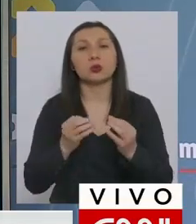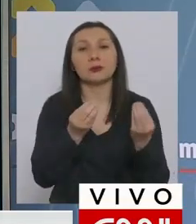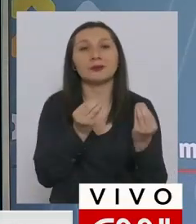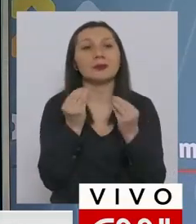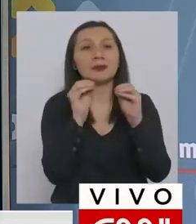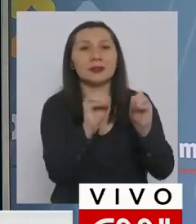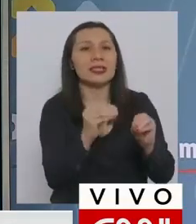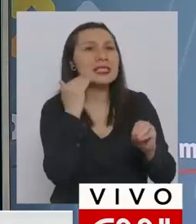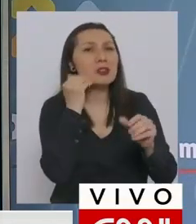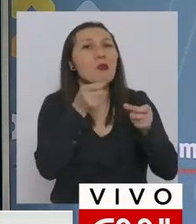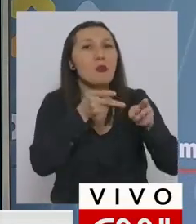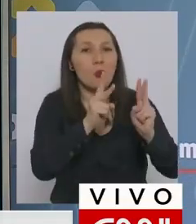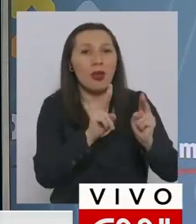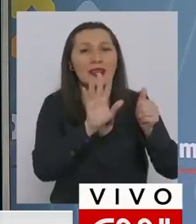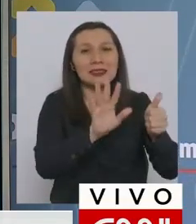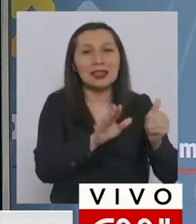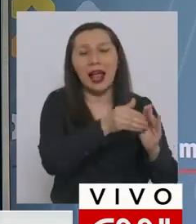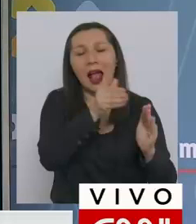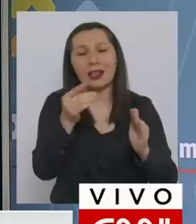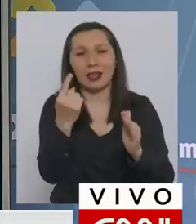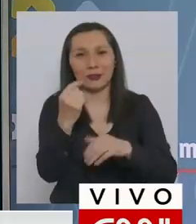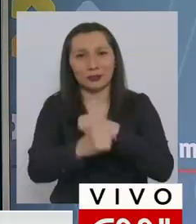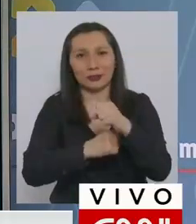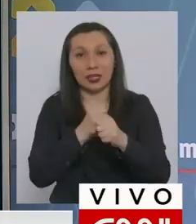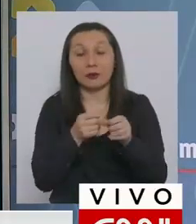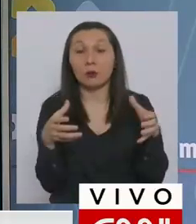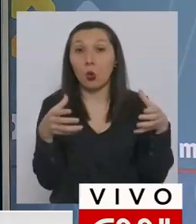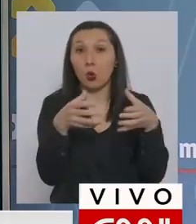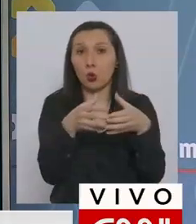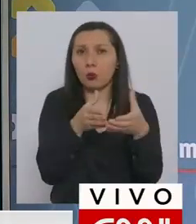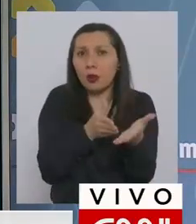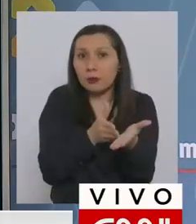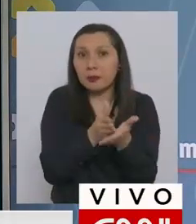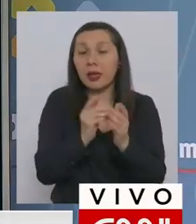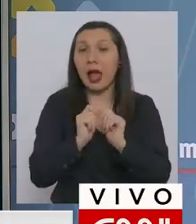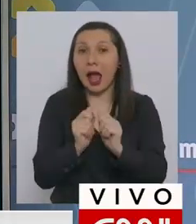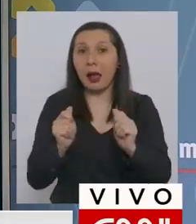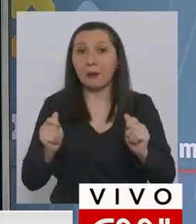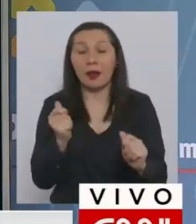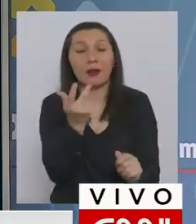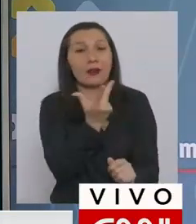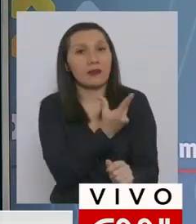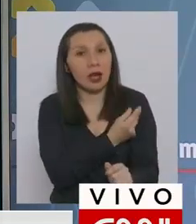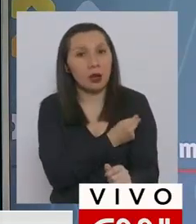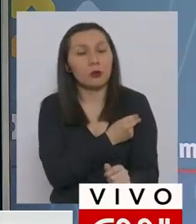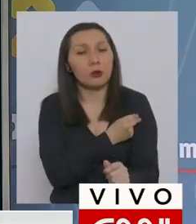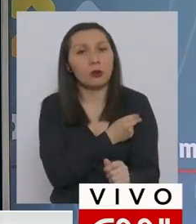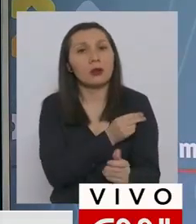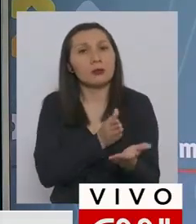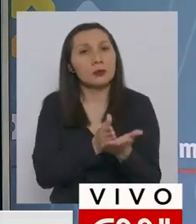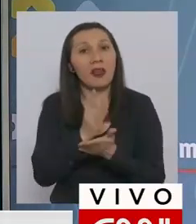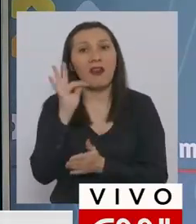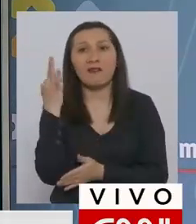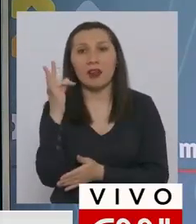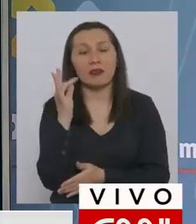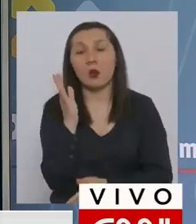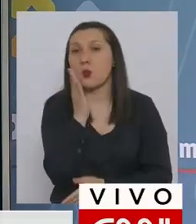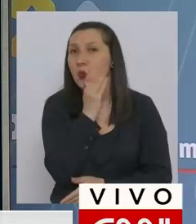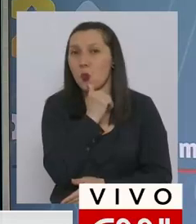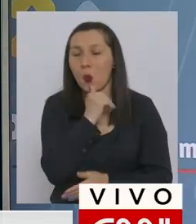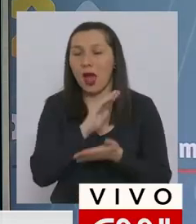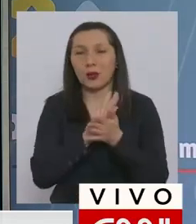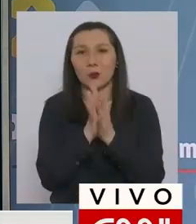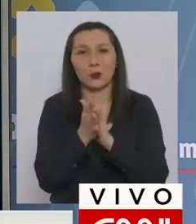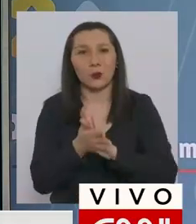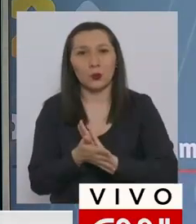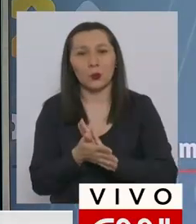sido notificados durante este año, principalmente durante los meses de marzo, abril y la primera semana de julio, previo